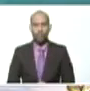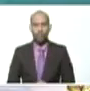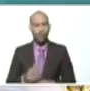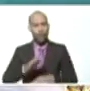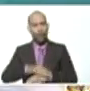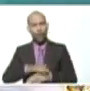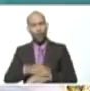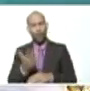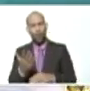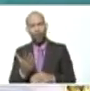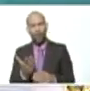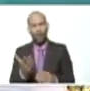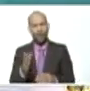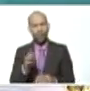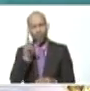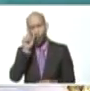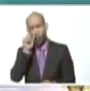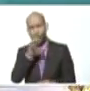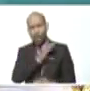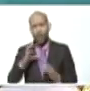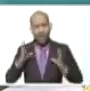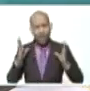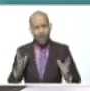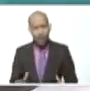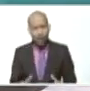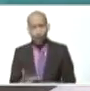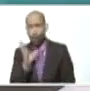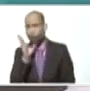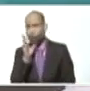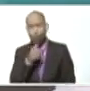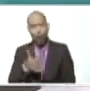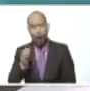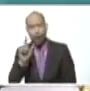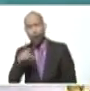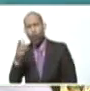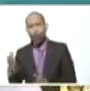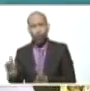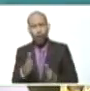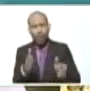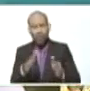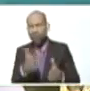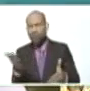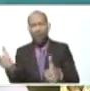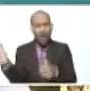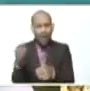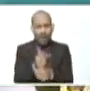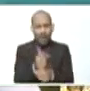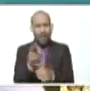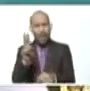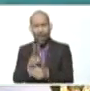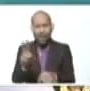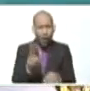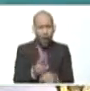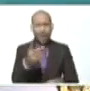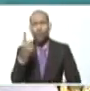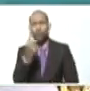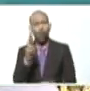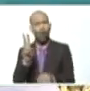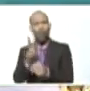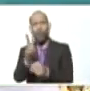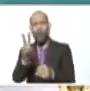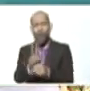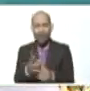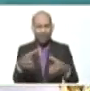Porque para el cristiano no hay otro camino que nos ayude a entender que la violencia genera solo